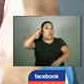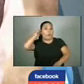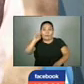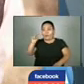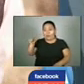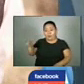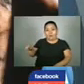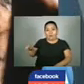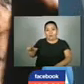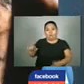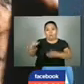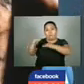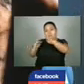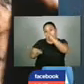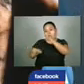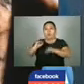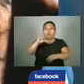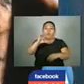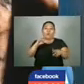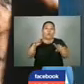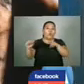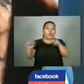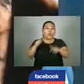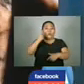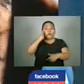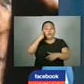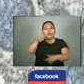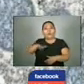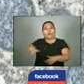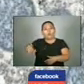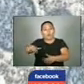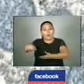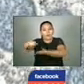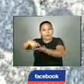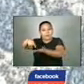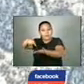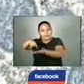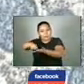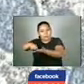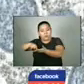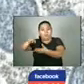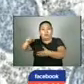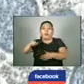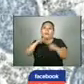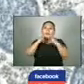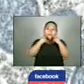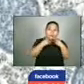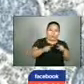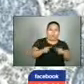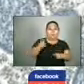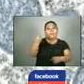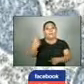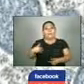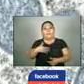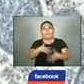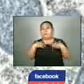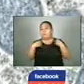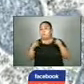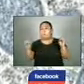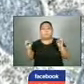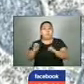masculino menor de 50 años originario del Distrito Central. El titular de salud afirmó el paciente está sin